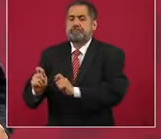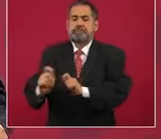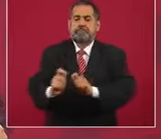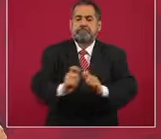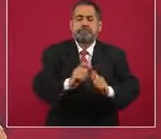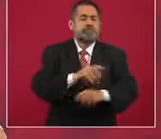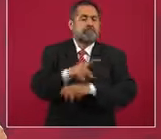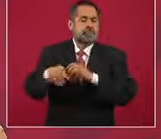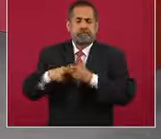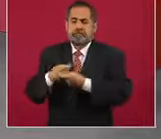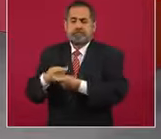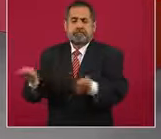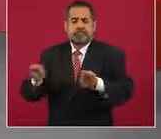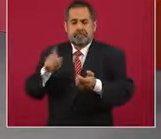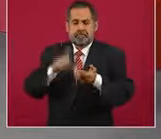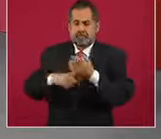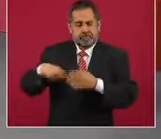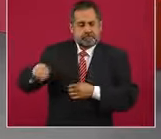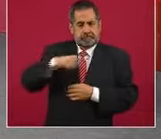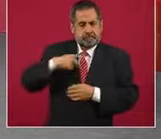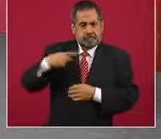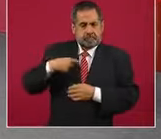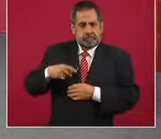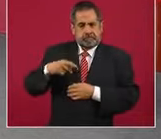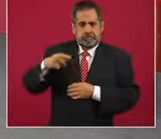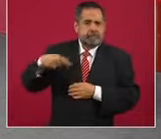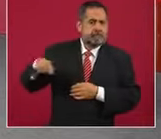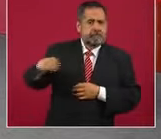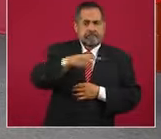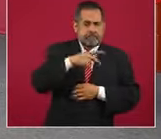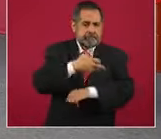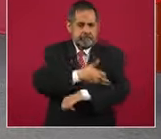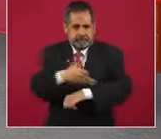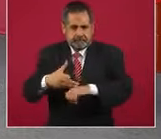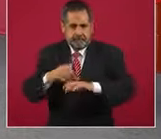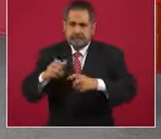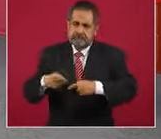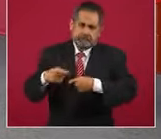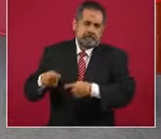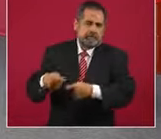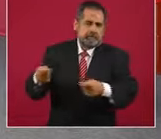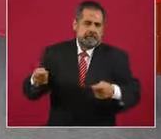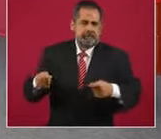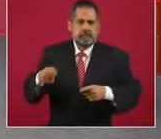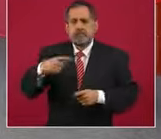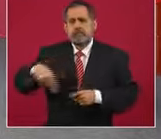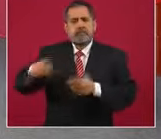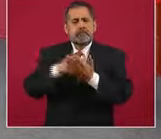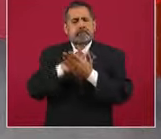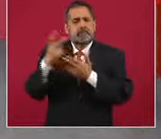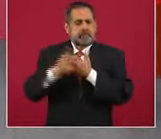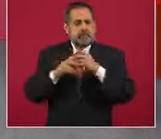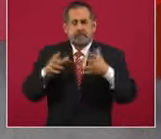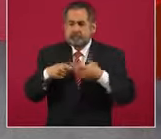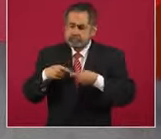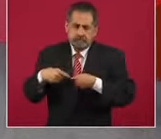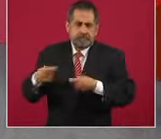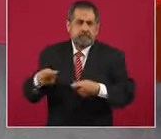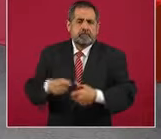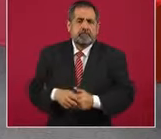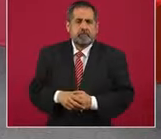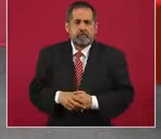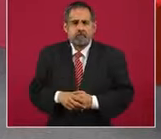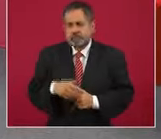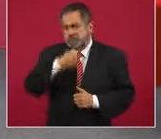le corresponden a las familias, de los programas de bienestar.